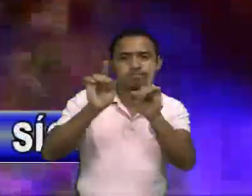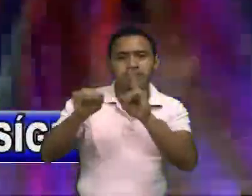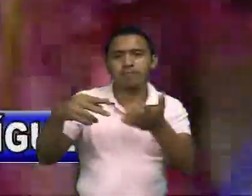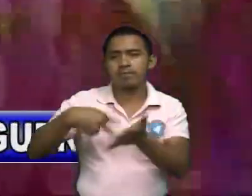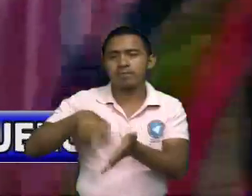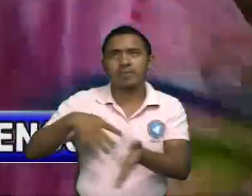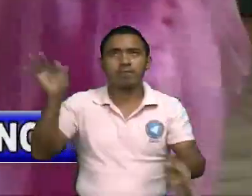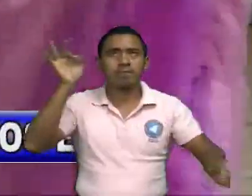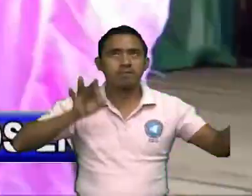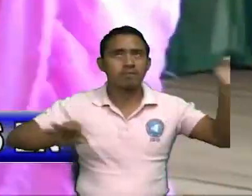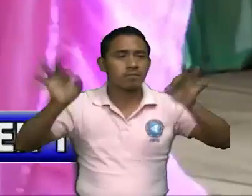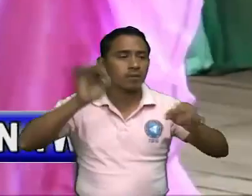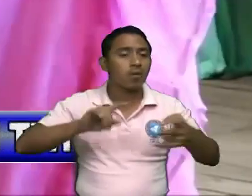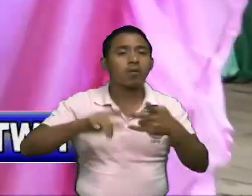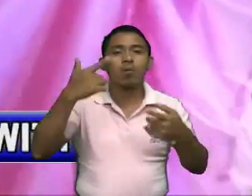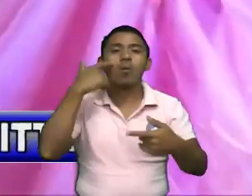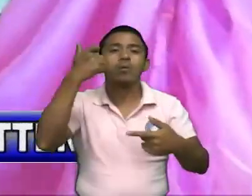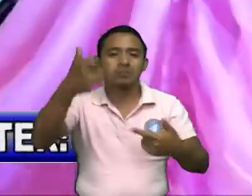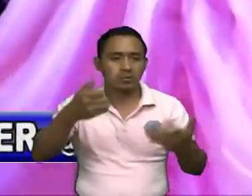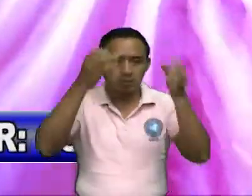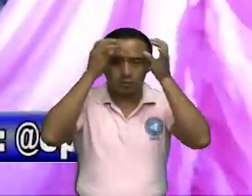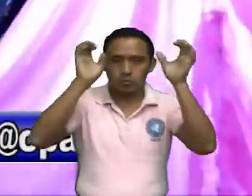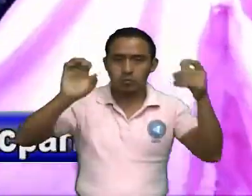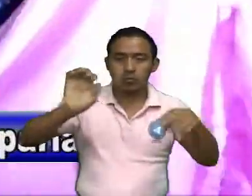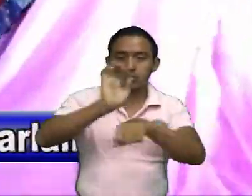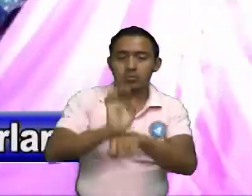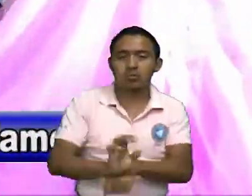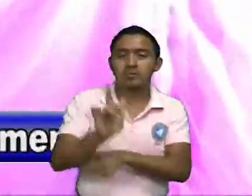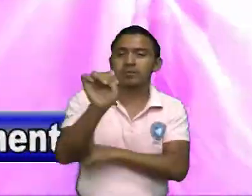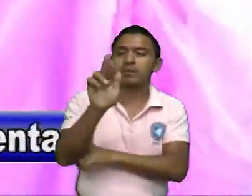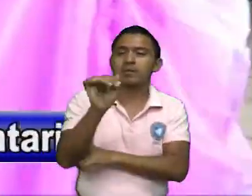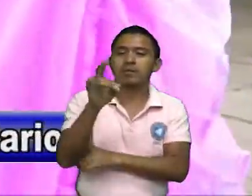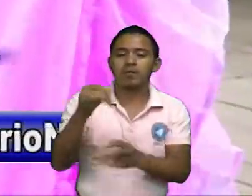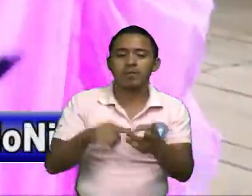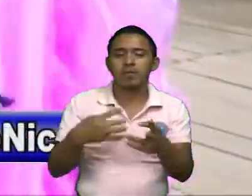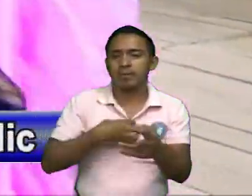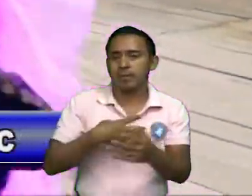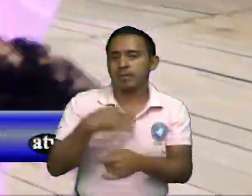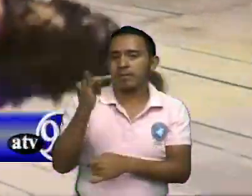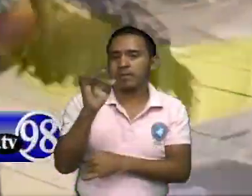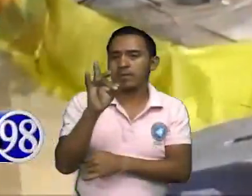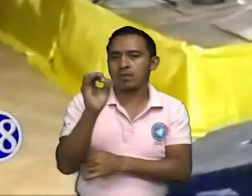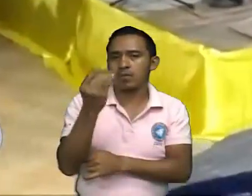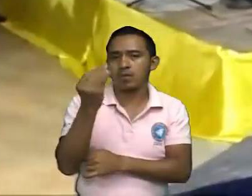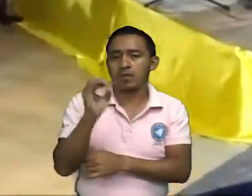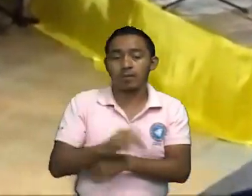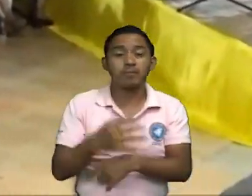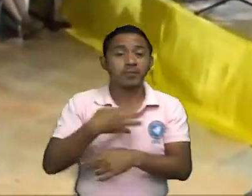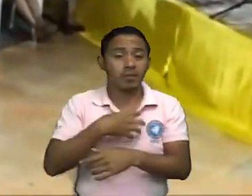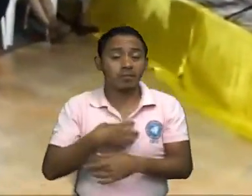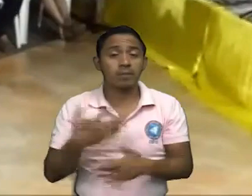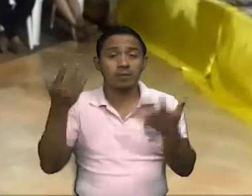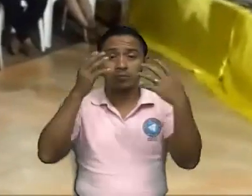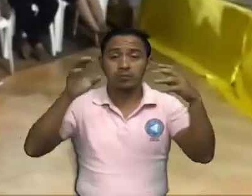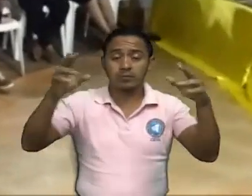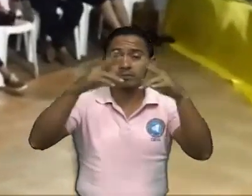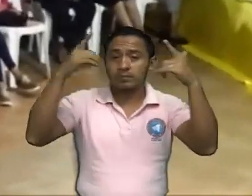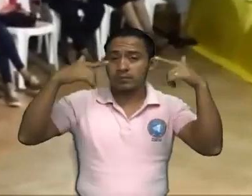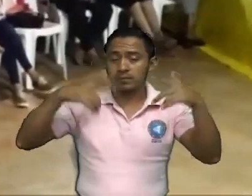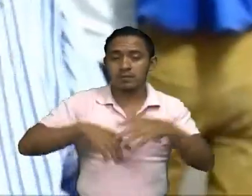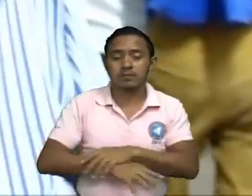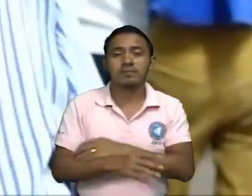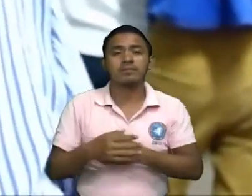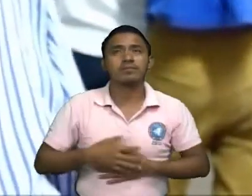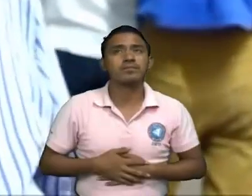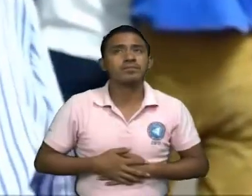bailes folclóricos y conocimientos sobre la cultura, tradición e idiosincrasia de la ciudad, patrimonio cultural de la nación, a la gran